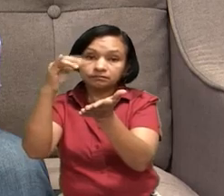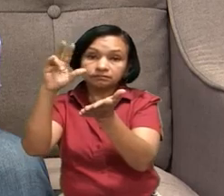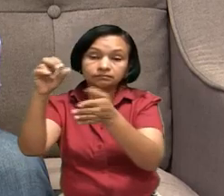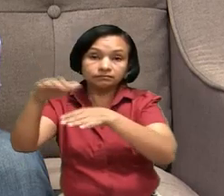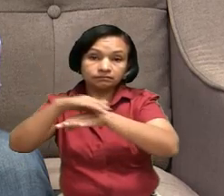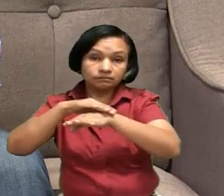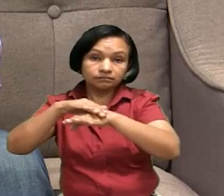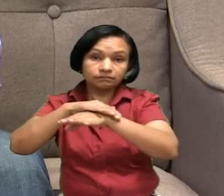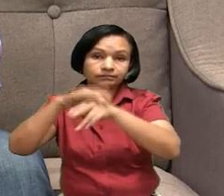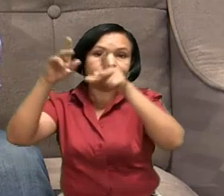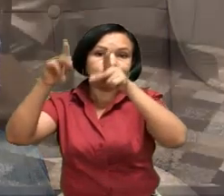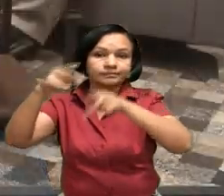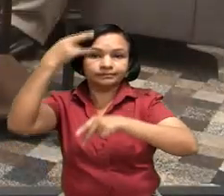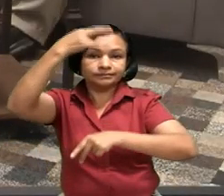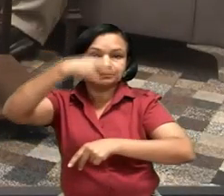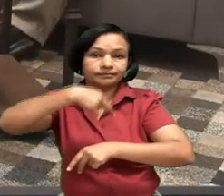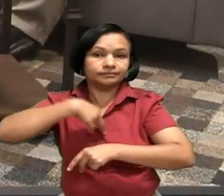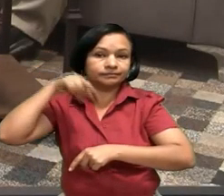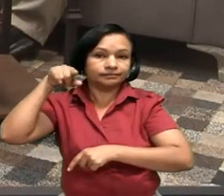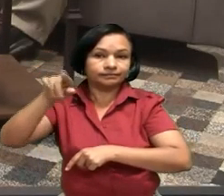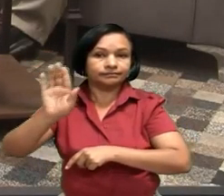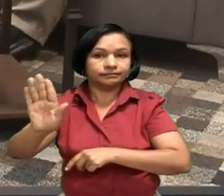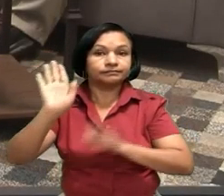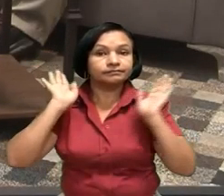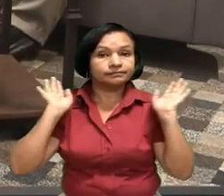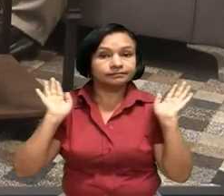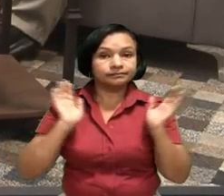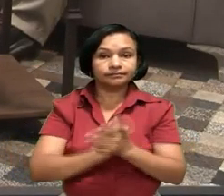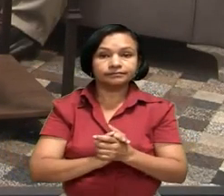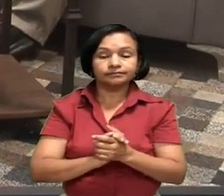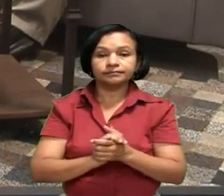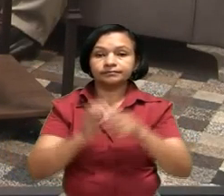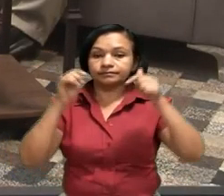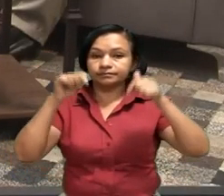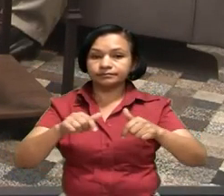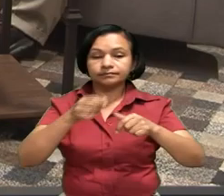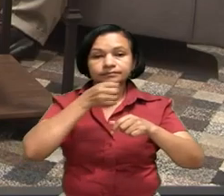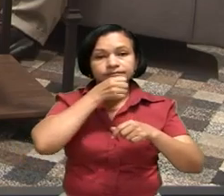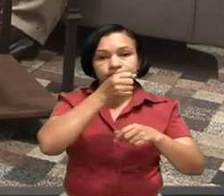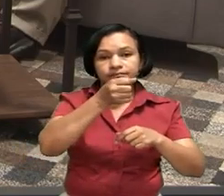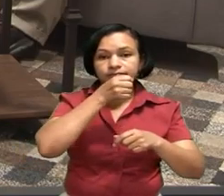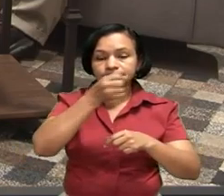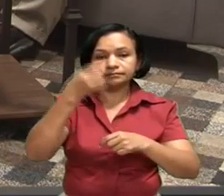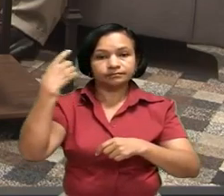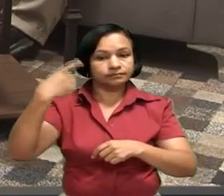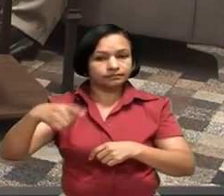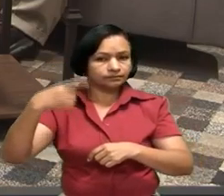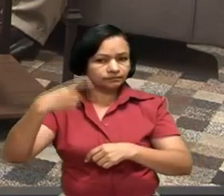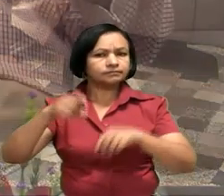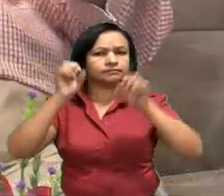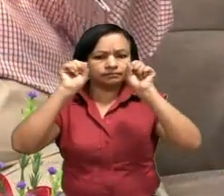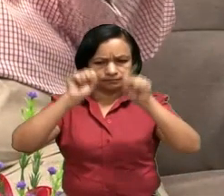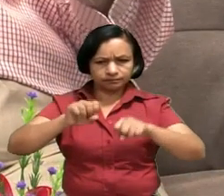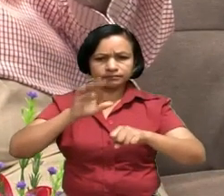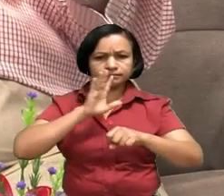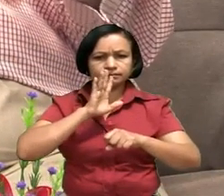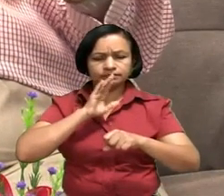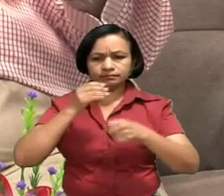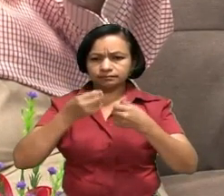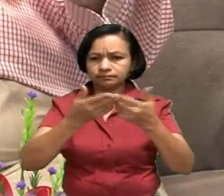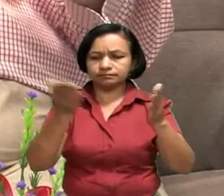acuerdo al interés del dueño del medio entonces aquí hay periodistas que tienen todo el derecho de decir solamente